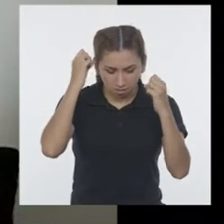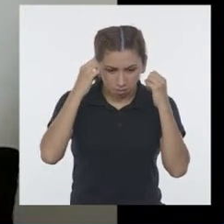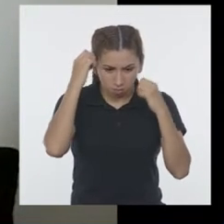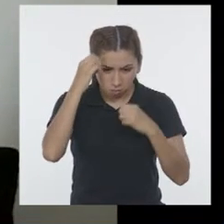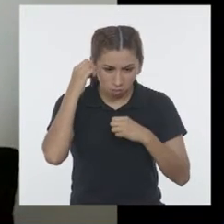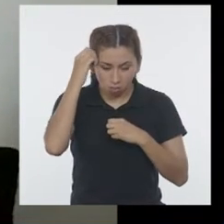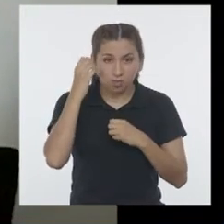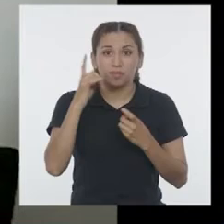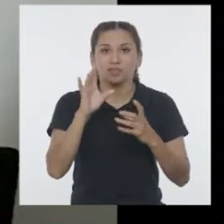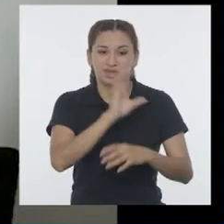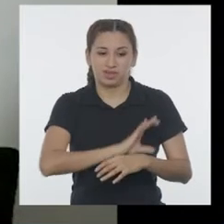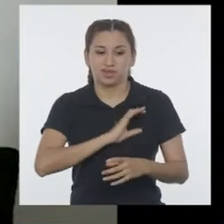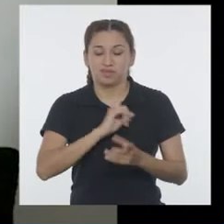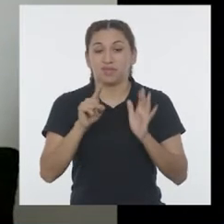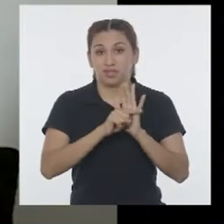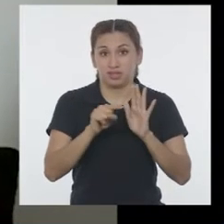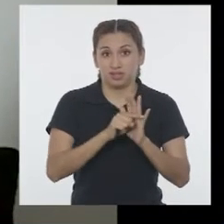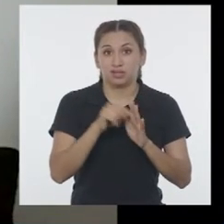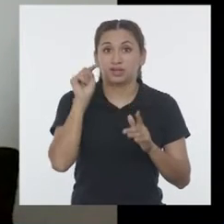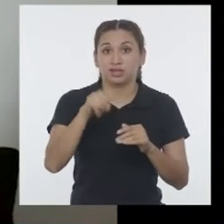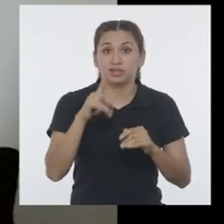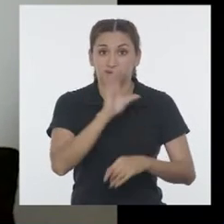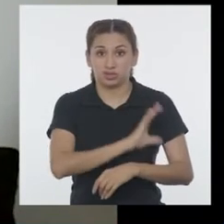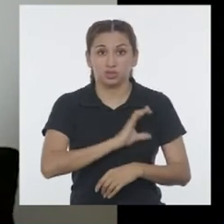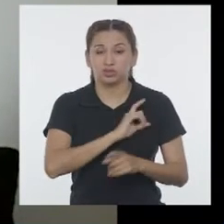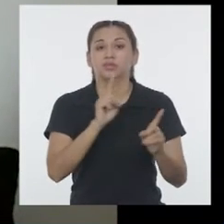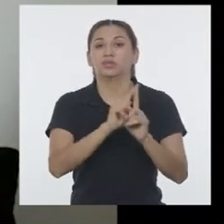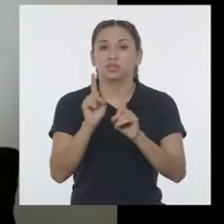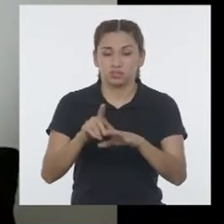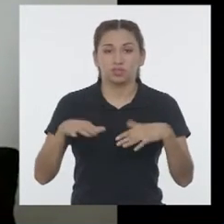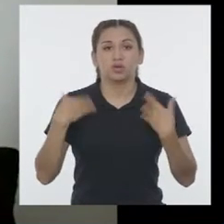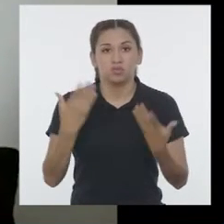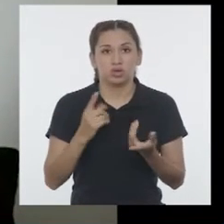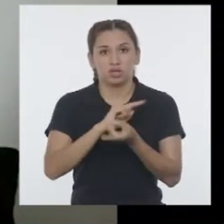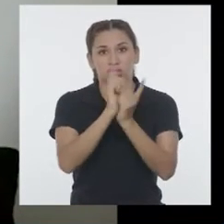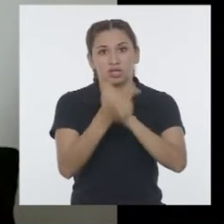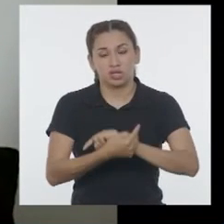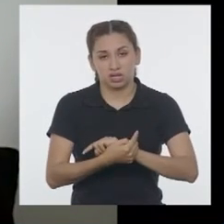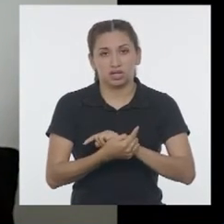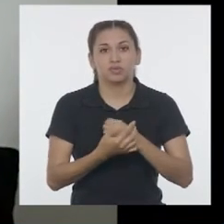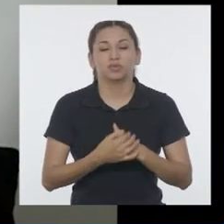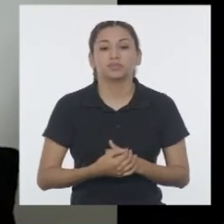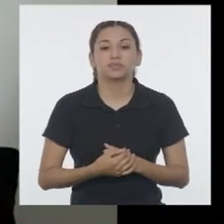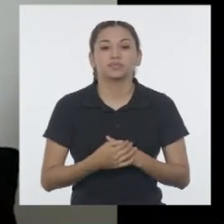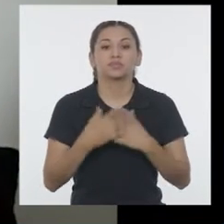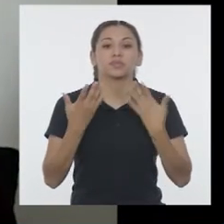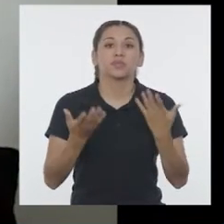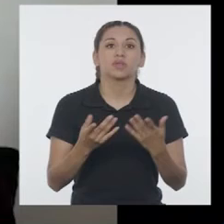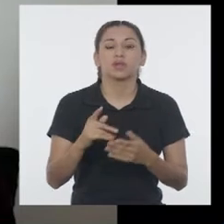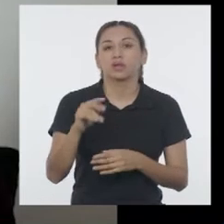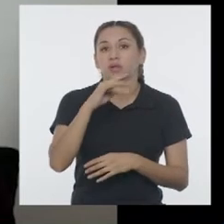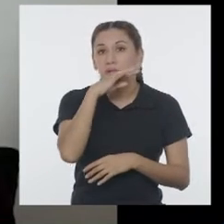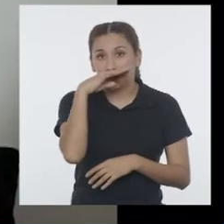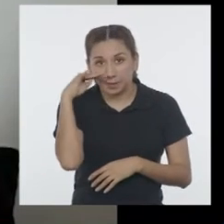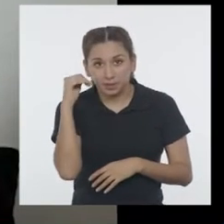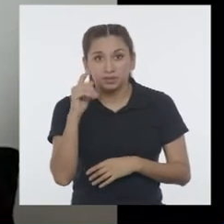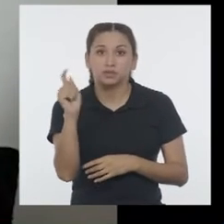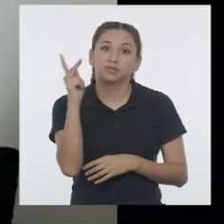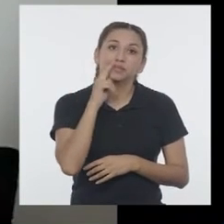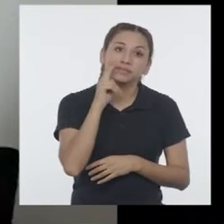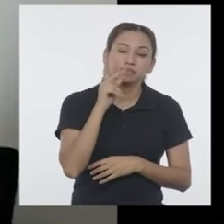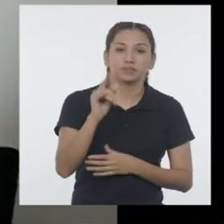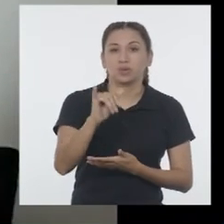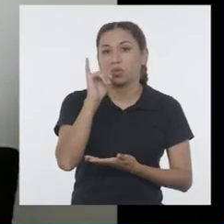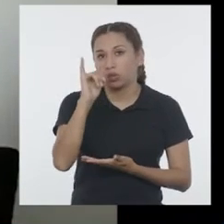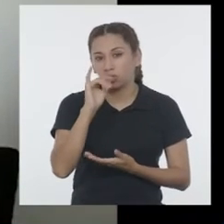adoptando comportamientos o conductas de riesgo, esas conductas también pueden generar trastornos de adicciones, ya sea tabaco, alcohol